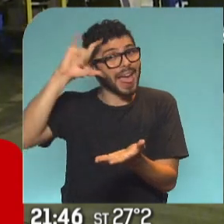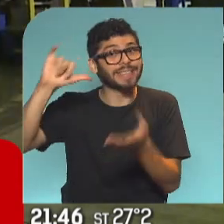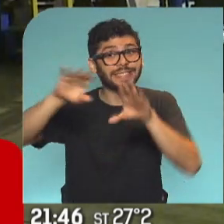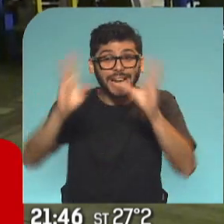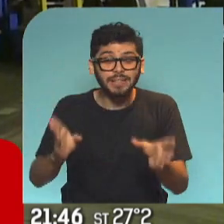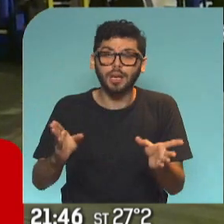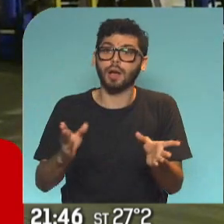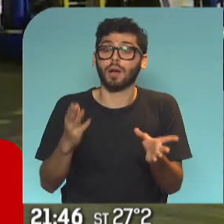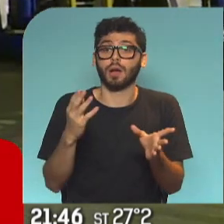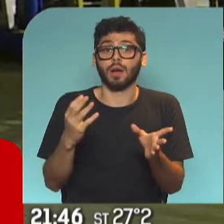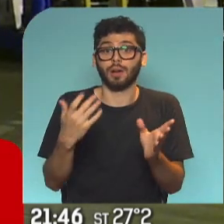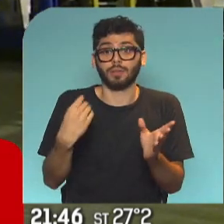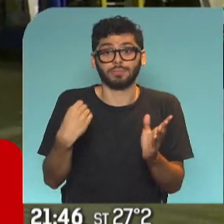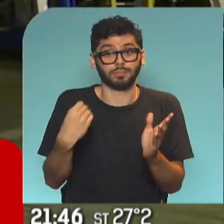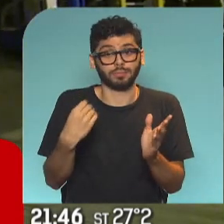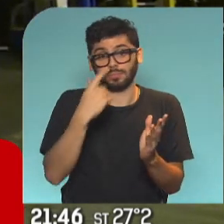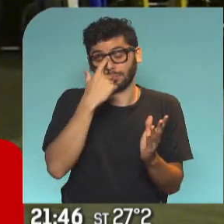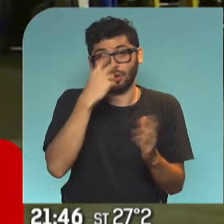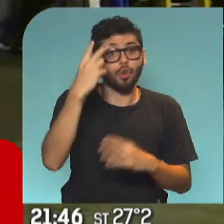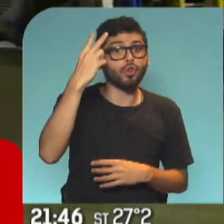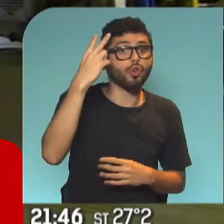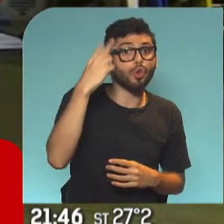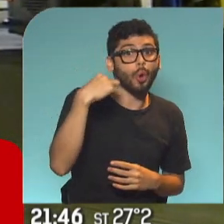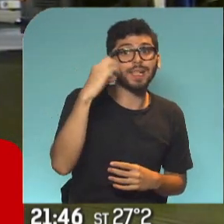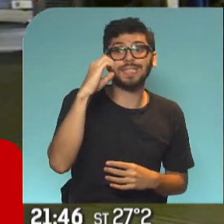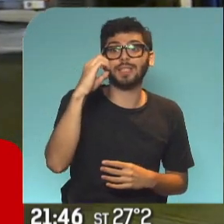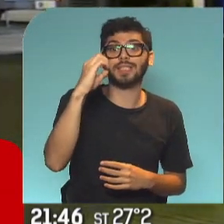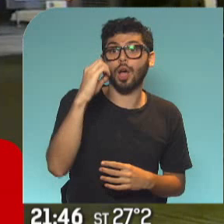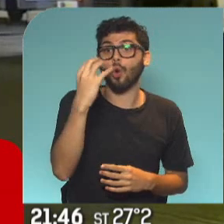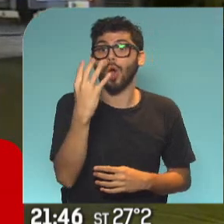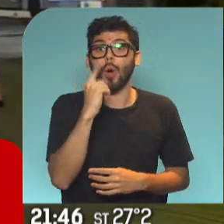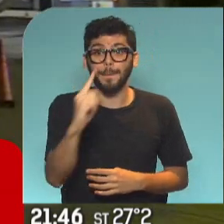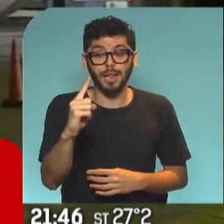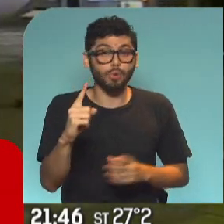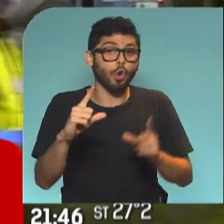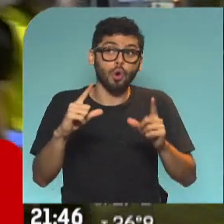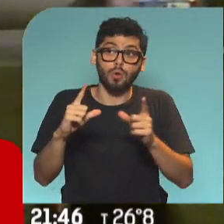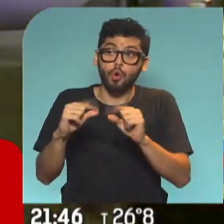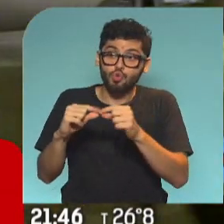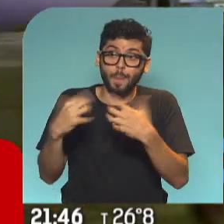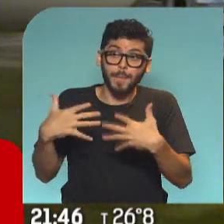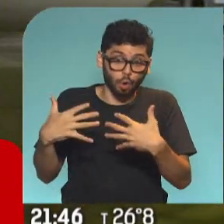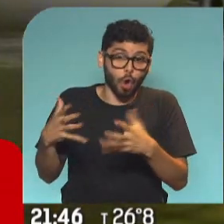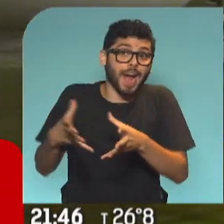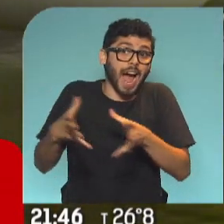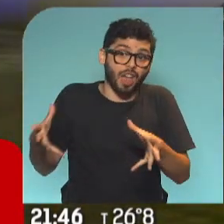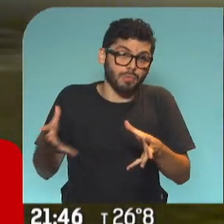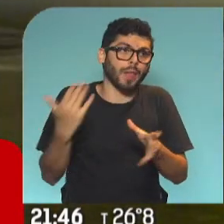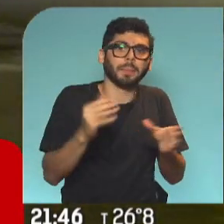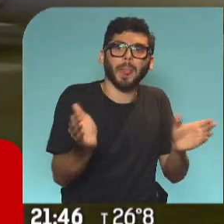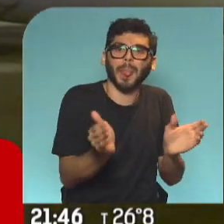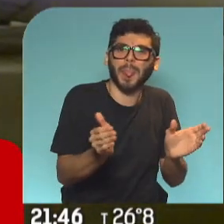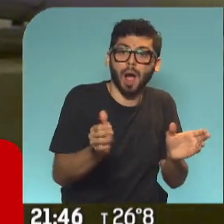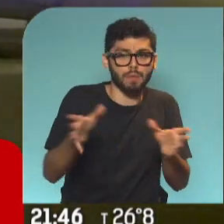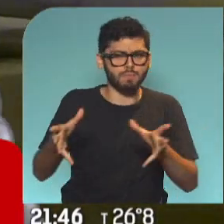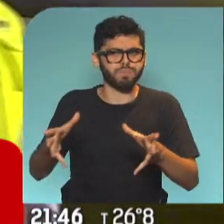de estas 904.000. Es un buen número teniendo en cuenta lo que hemos venido recibiendo, ¿no? Falta mucho más, como decía Ariel, pero